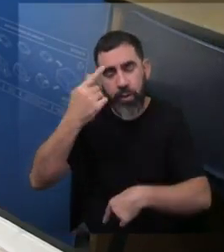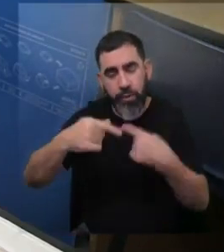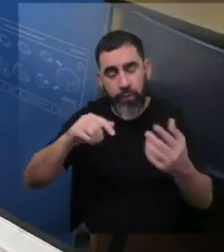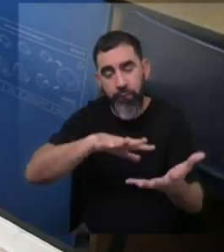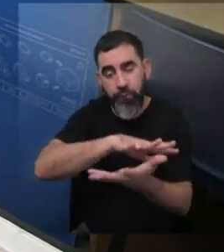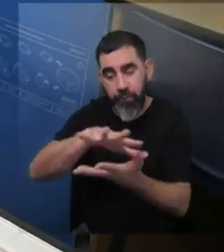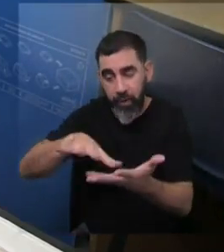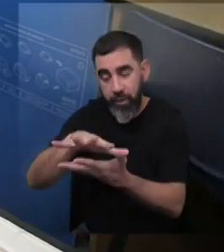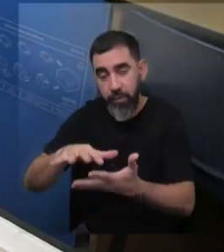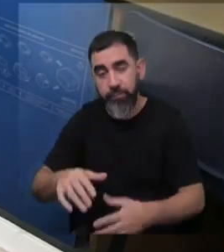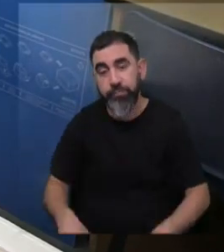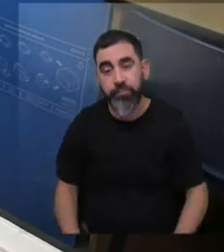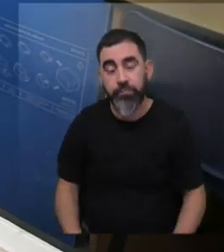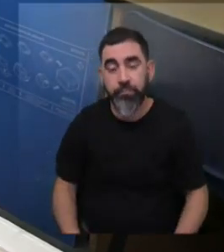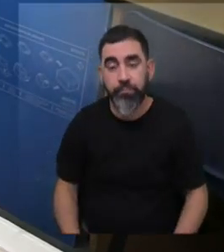lugares, pero